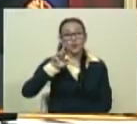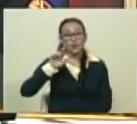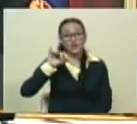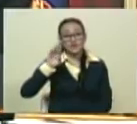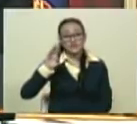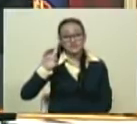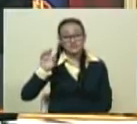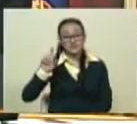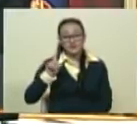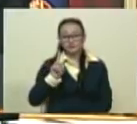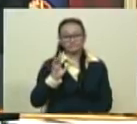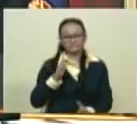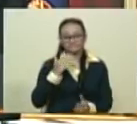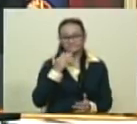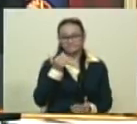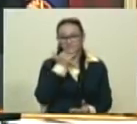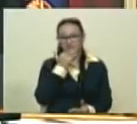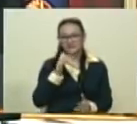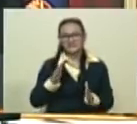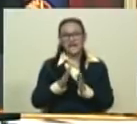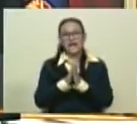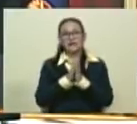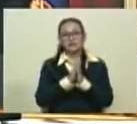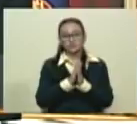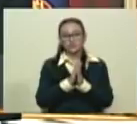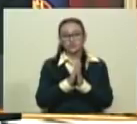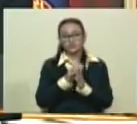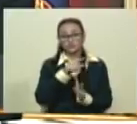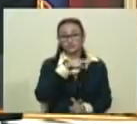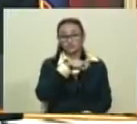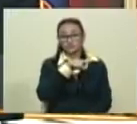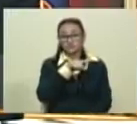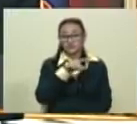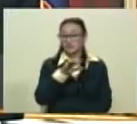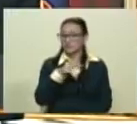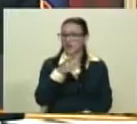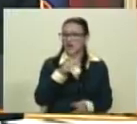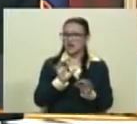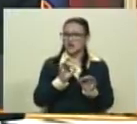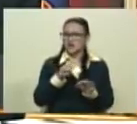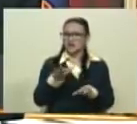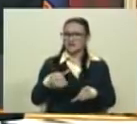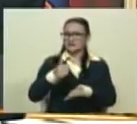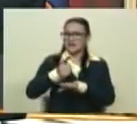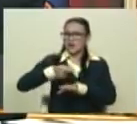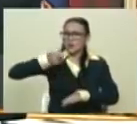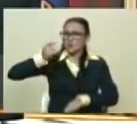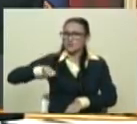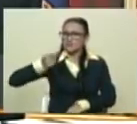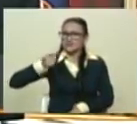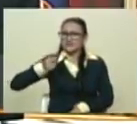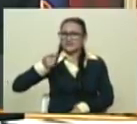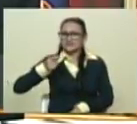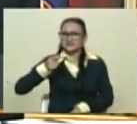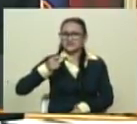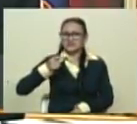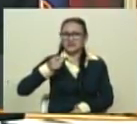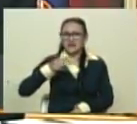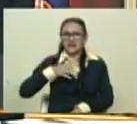el señor Santos, ha pretendido erigirse en una especie de Tribunal Supremo de Justicia